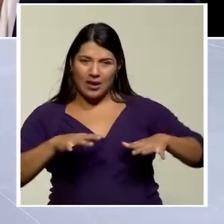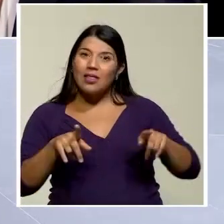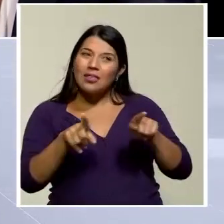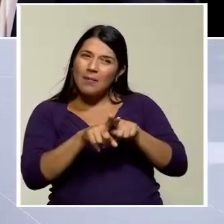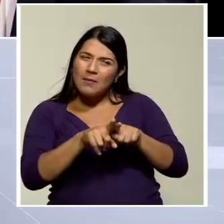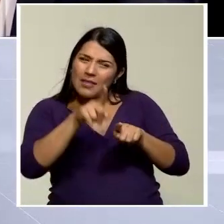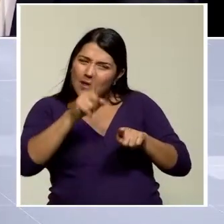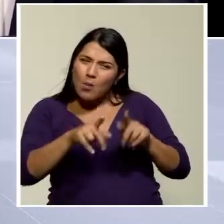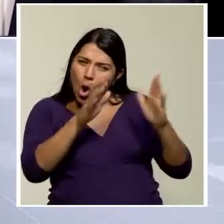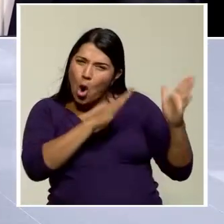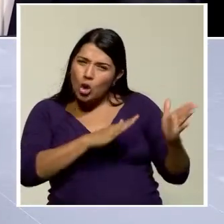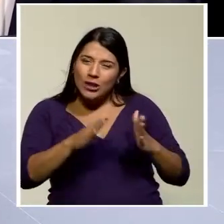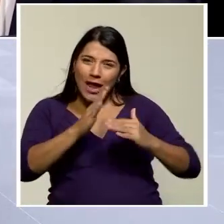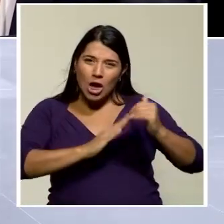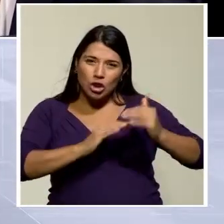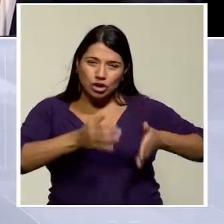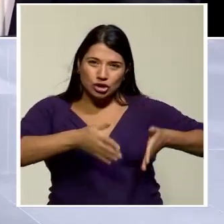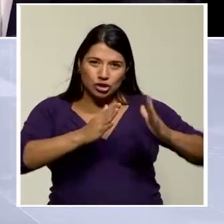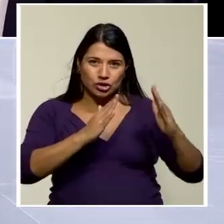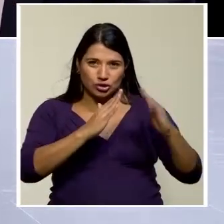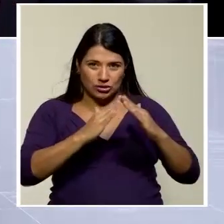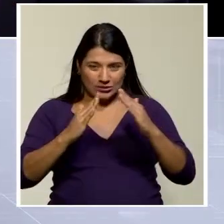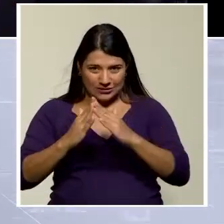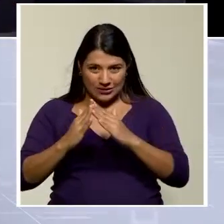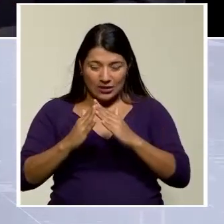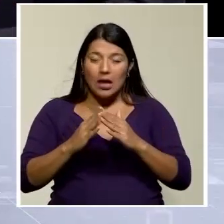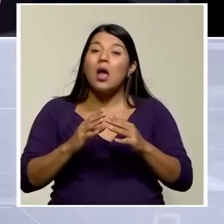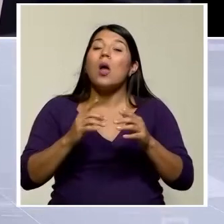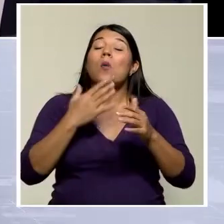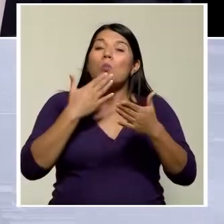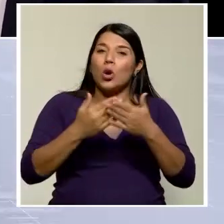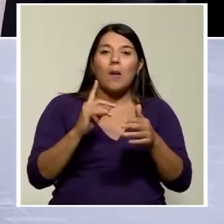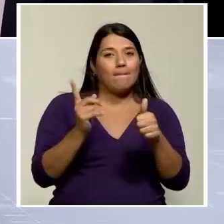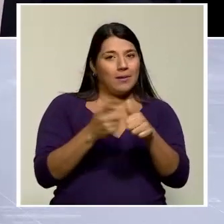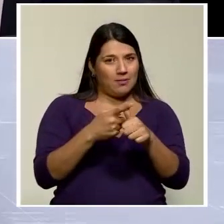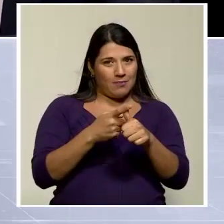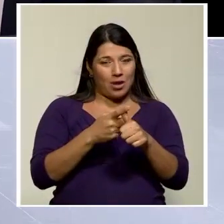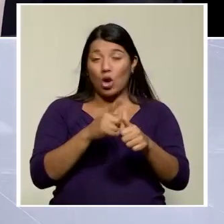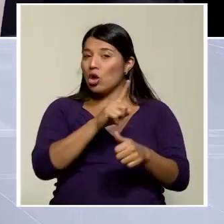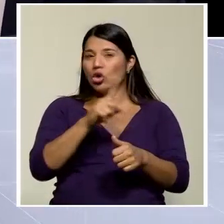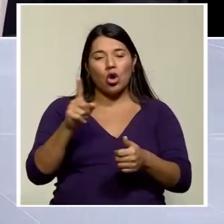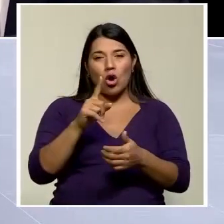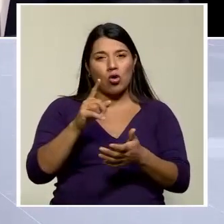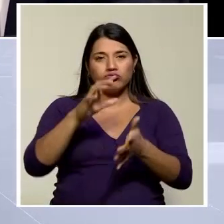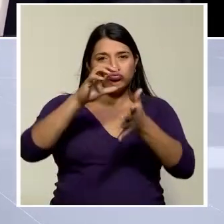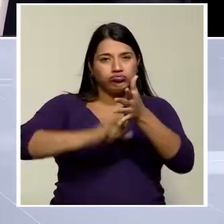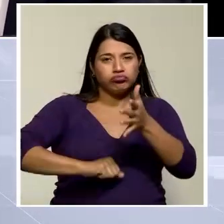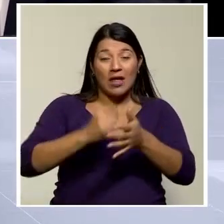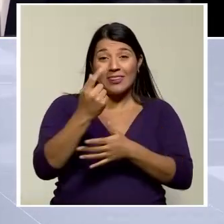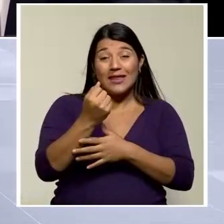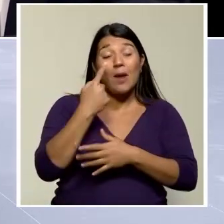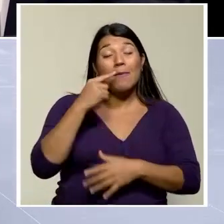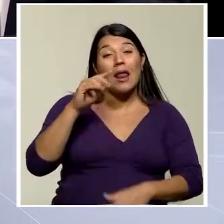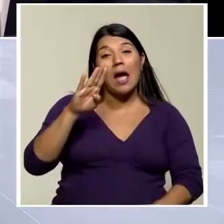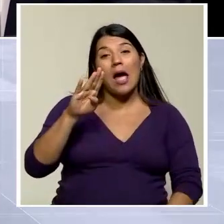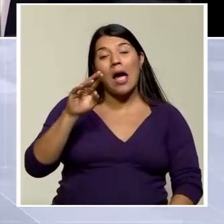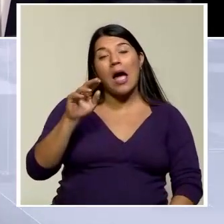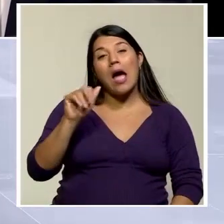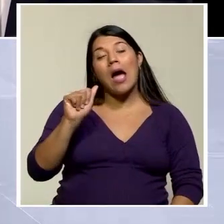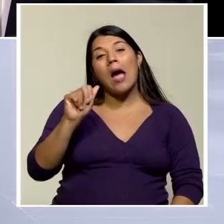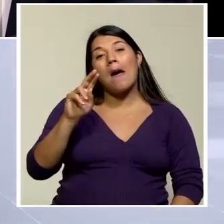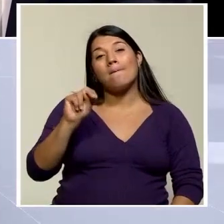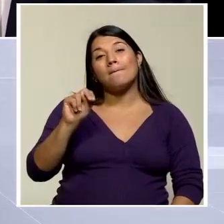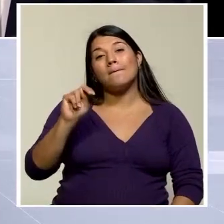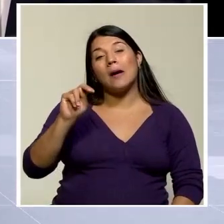vivienda, empezar a primero dejar de cortar los recursos del BAMI para la vivienda de interés social, pero al mismo tiempo replantear el